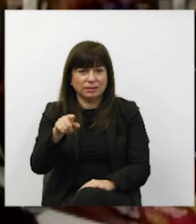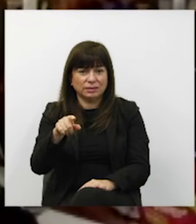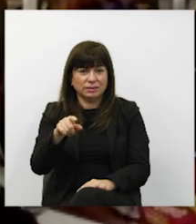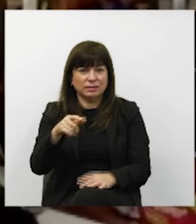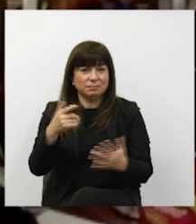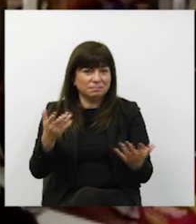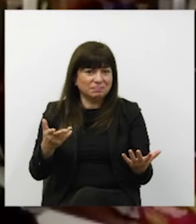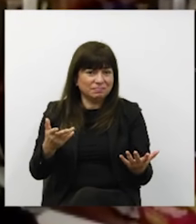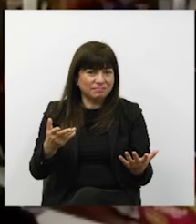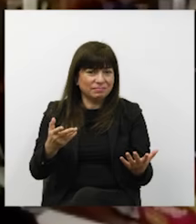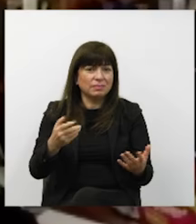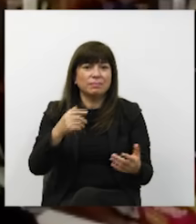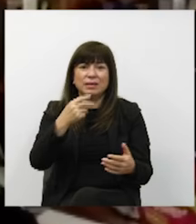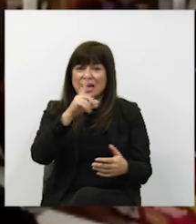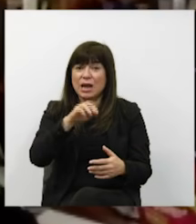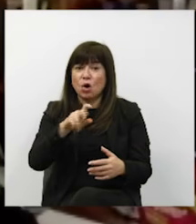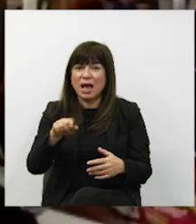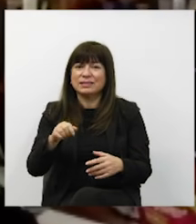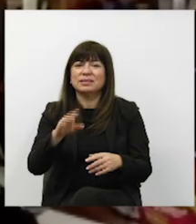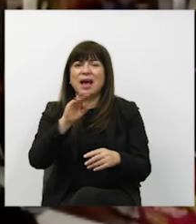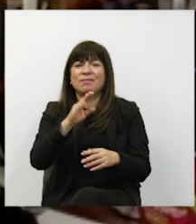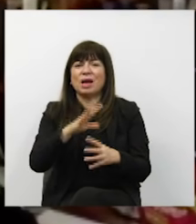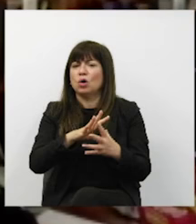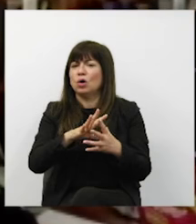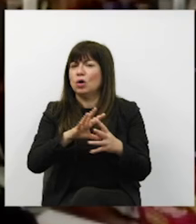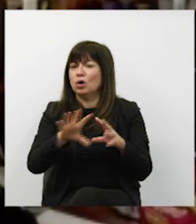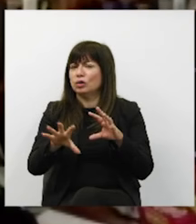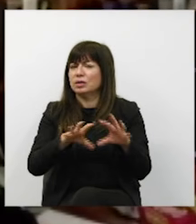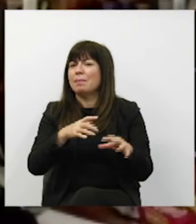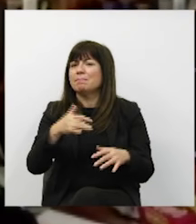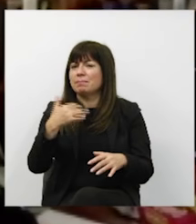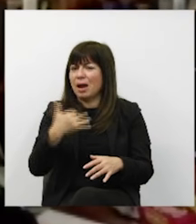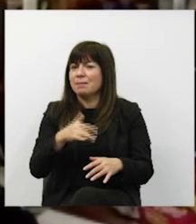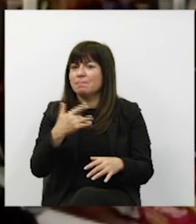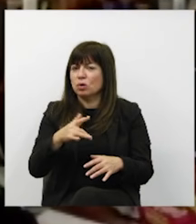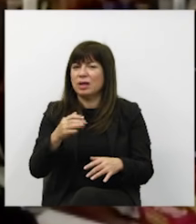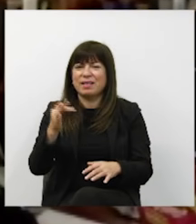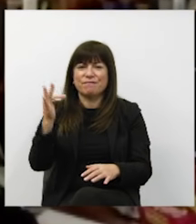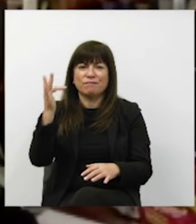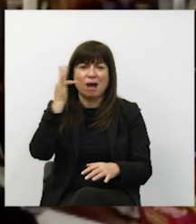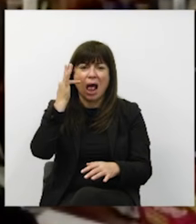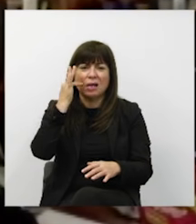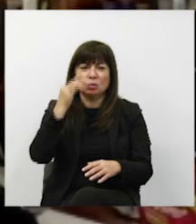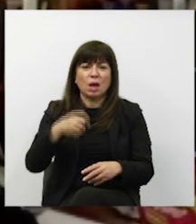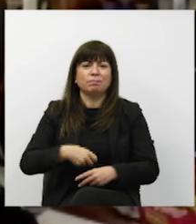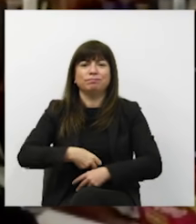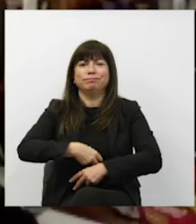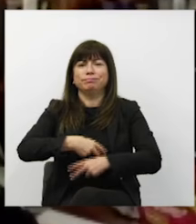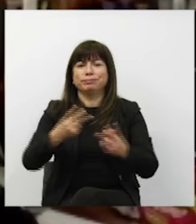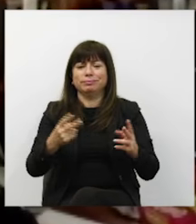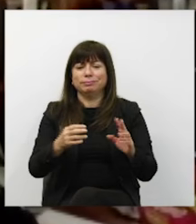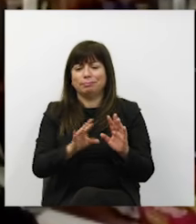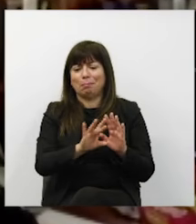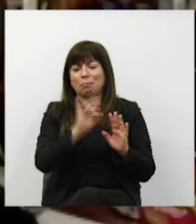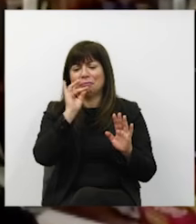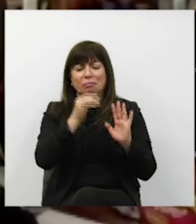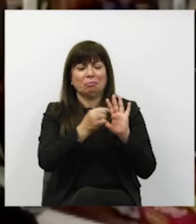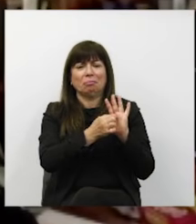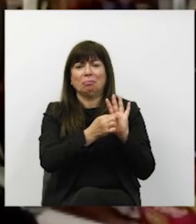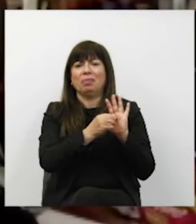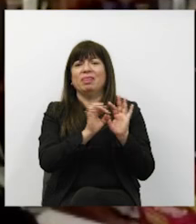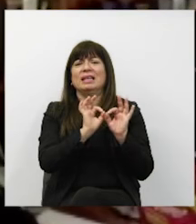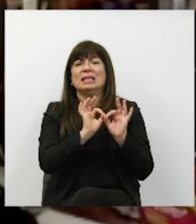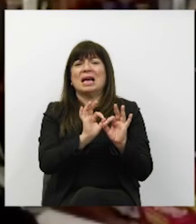las veces. Entonces, a mí me parece que estamos atrapados en un equilibrio malo, mala onda, y